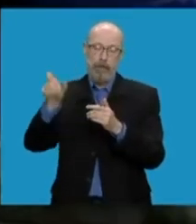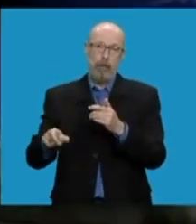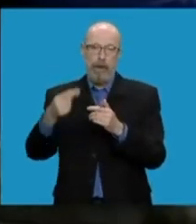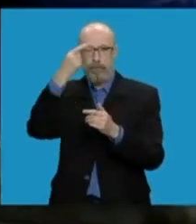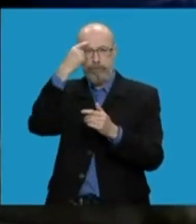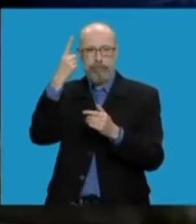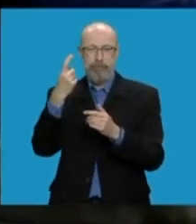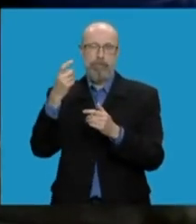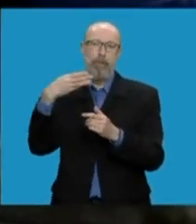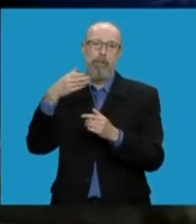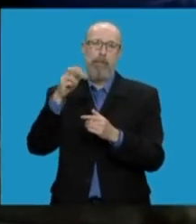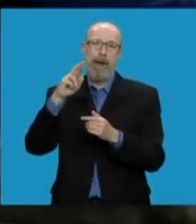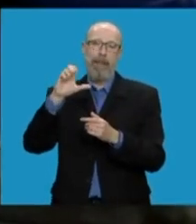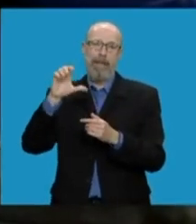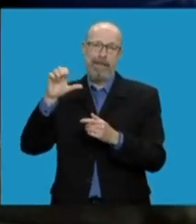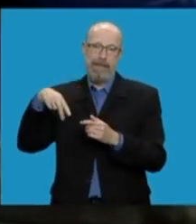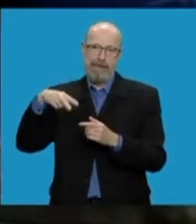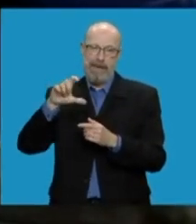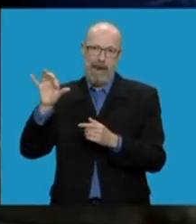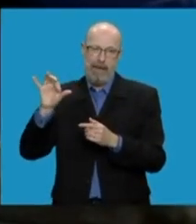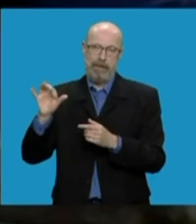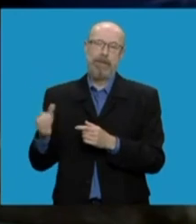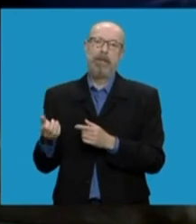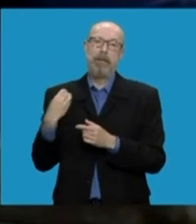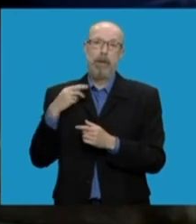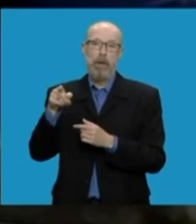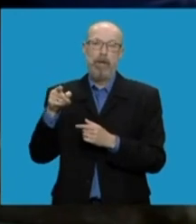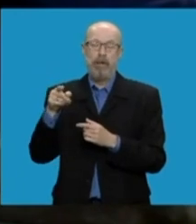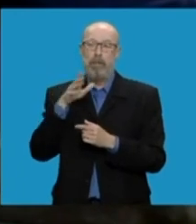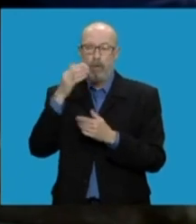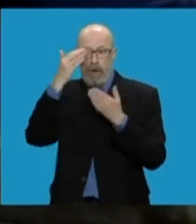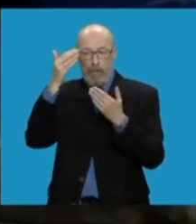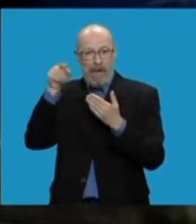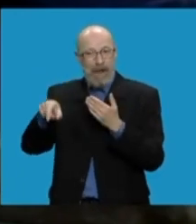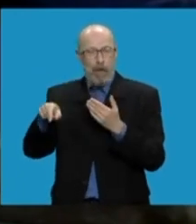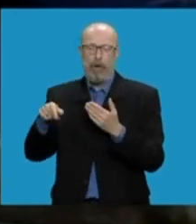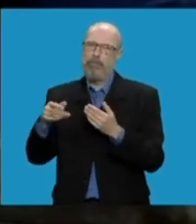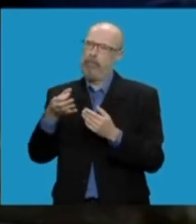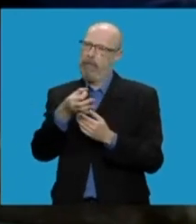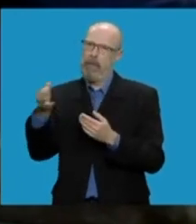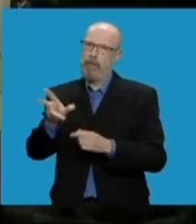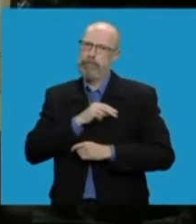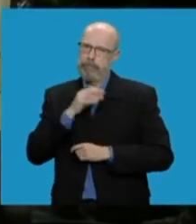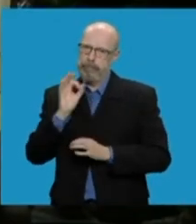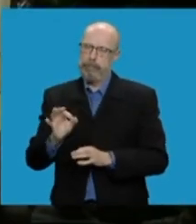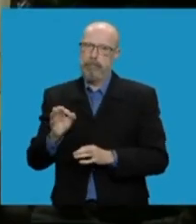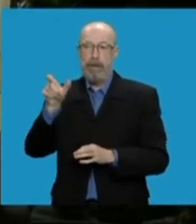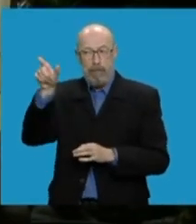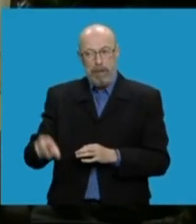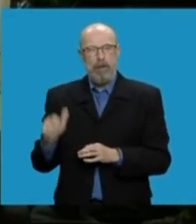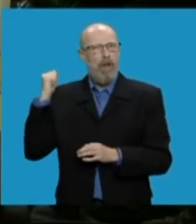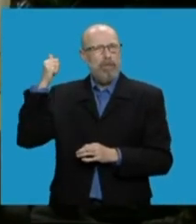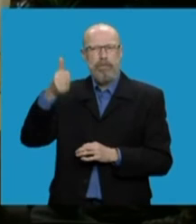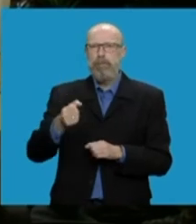Luis Barcenilla, con un más que justo y reconocido homenaje hoy. Durante muchos años fue un